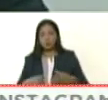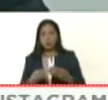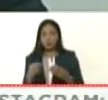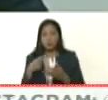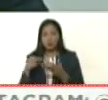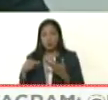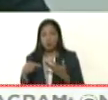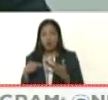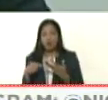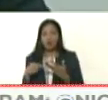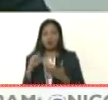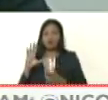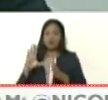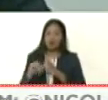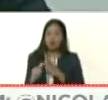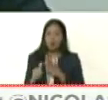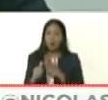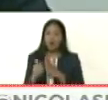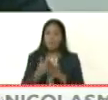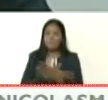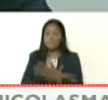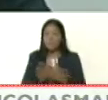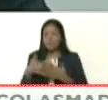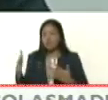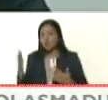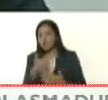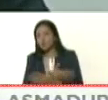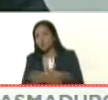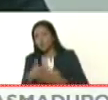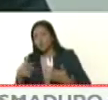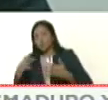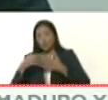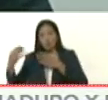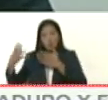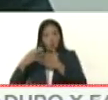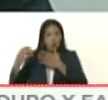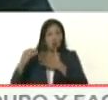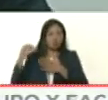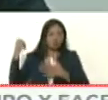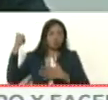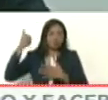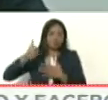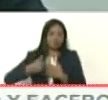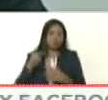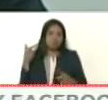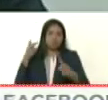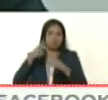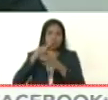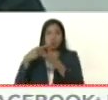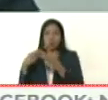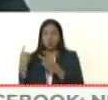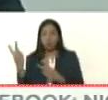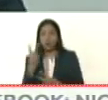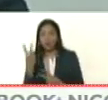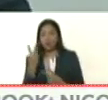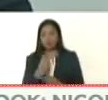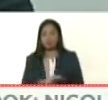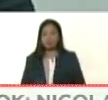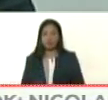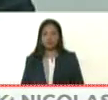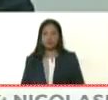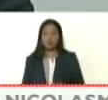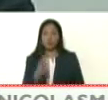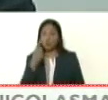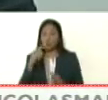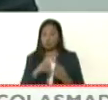facturas, se robaron millones y millones de dólares que estaban destinados a dos cosas principalmente: a